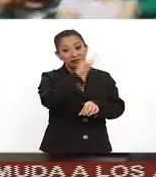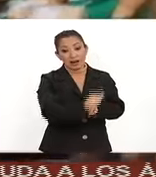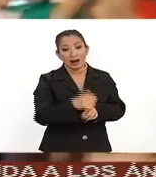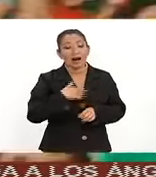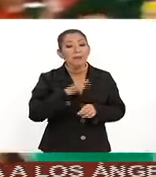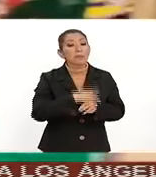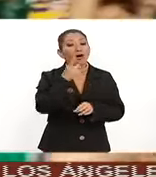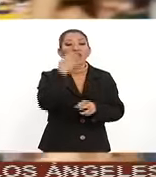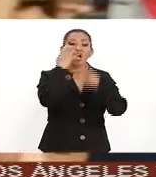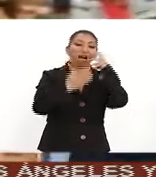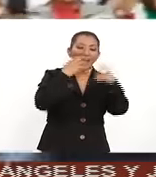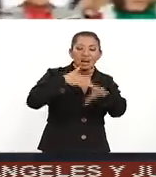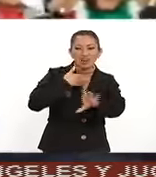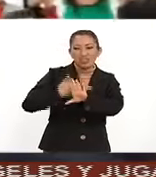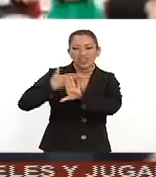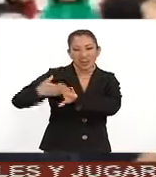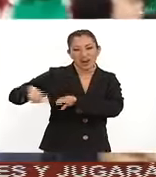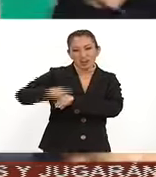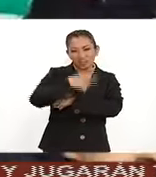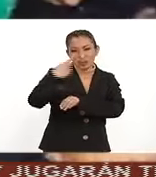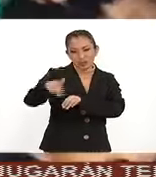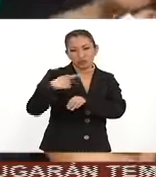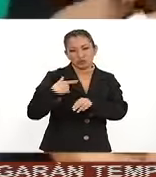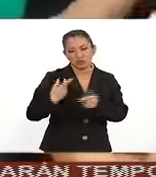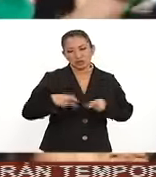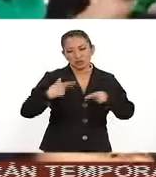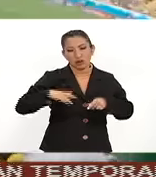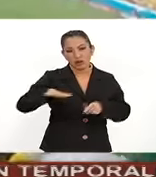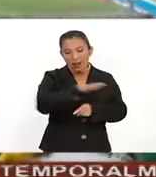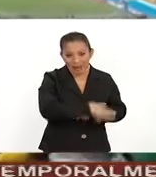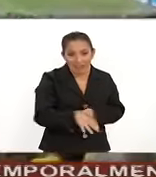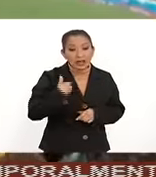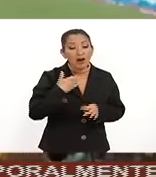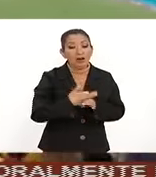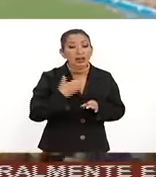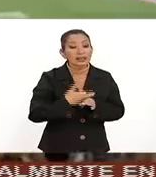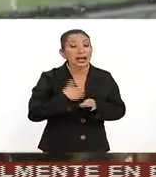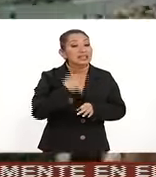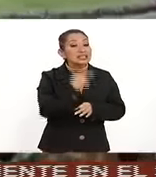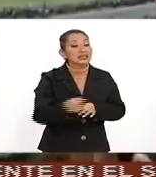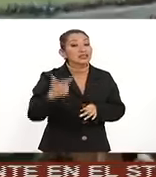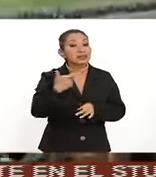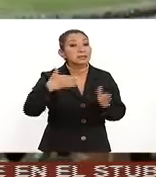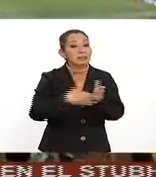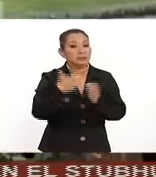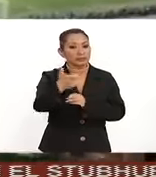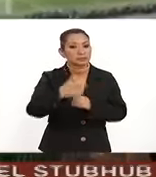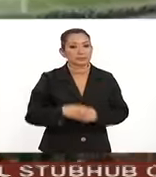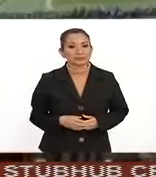debido a los cánticos homofóbicos de sus seguidores. En esta ocasión fue por más de 107,000 pesos.